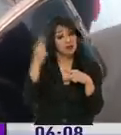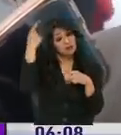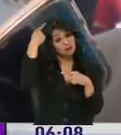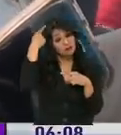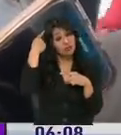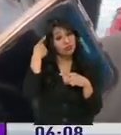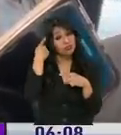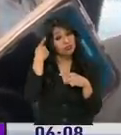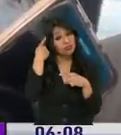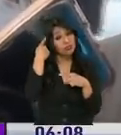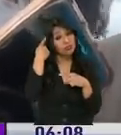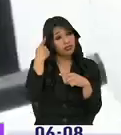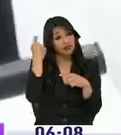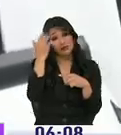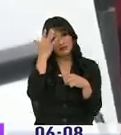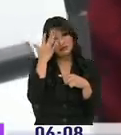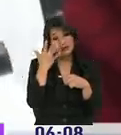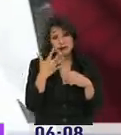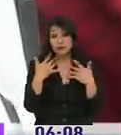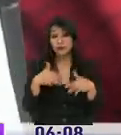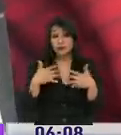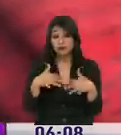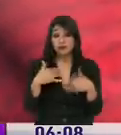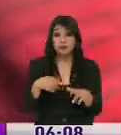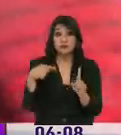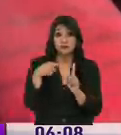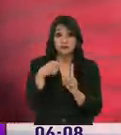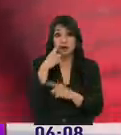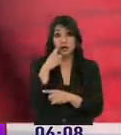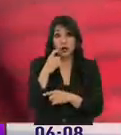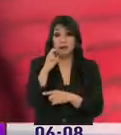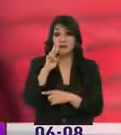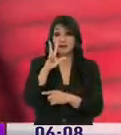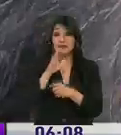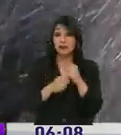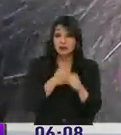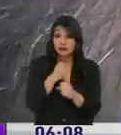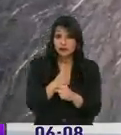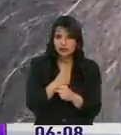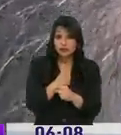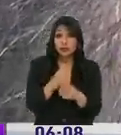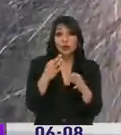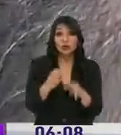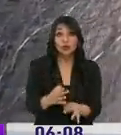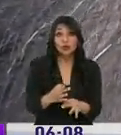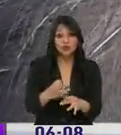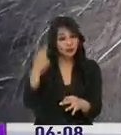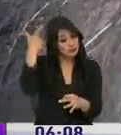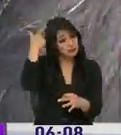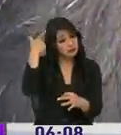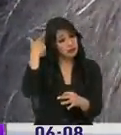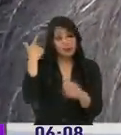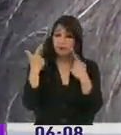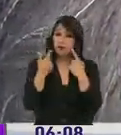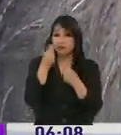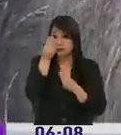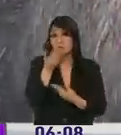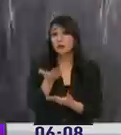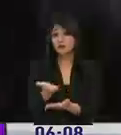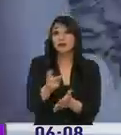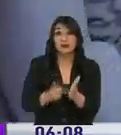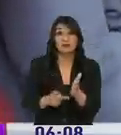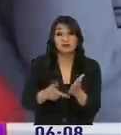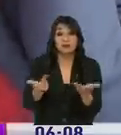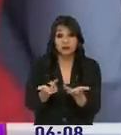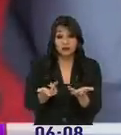y está grave. Daniel, de 73 años de edad, mientras mostraba sus múltiples heridas, contó lo sucedido